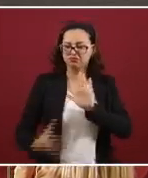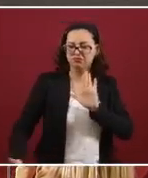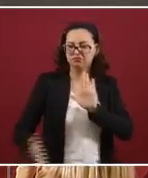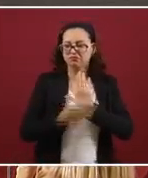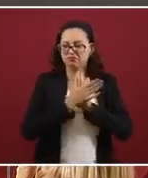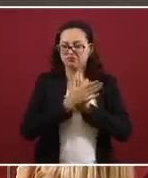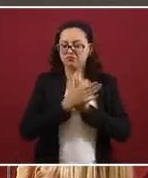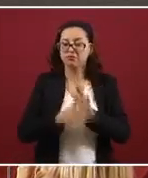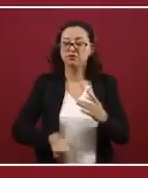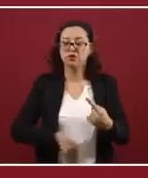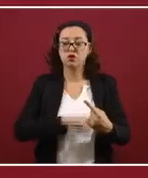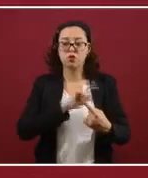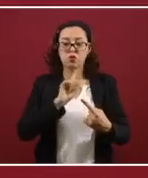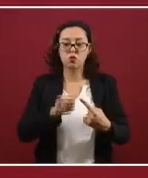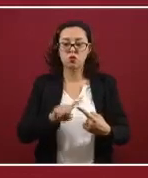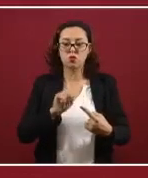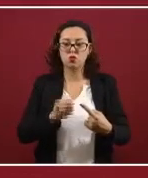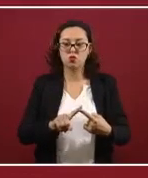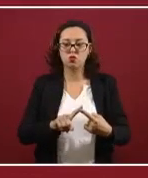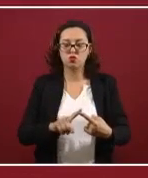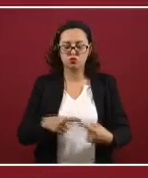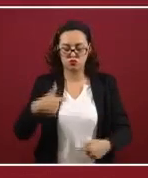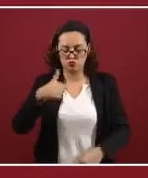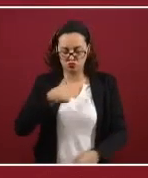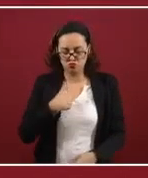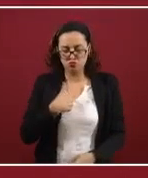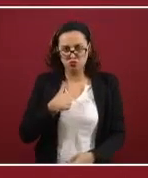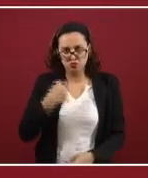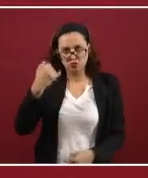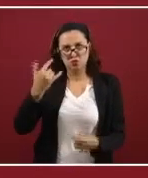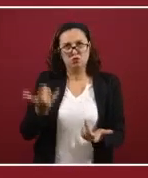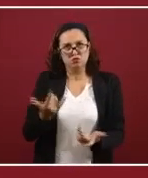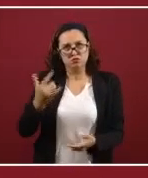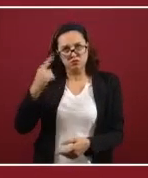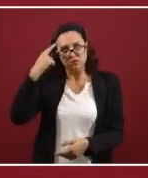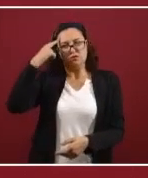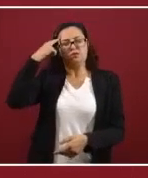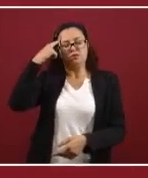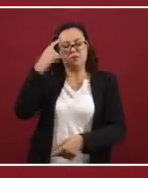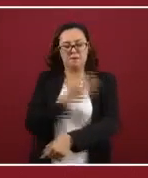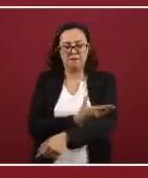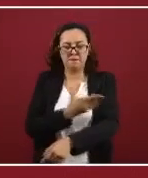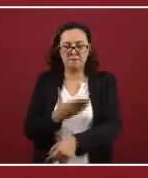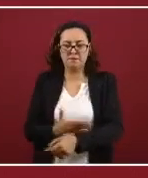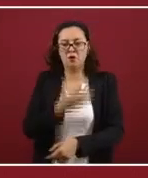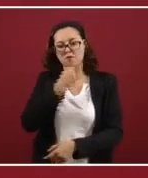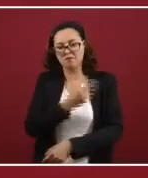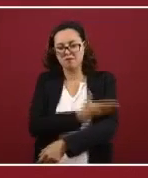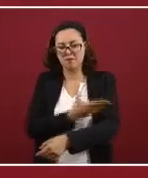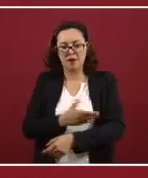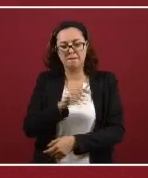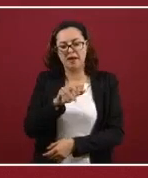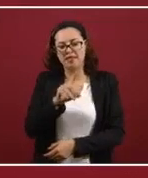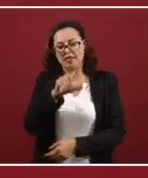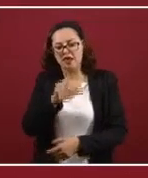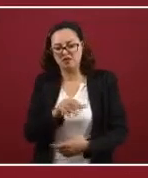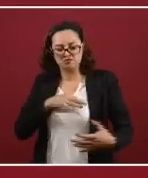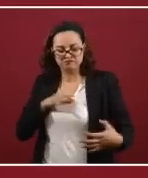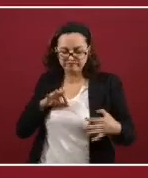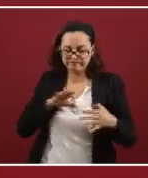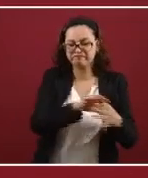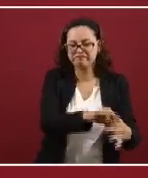Uno, soy maderista y partidario de los principios de sufragio